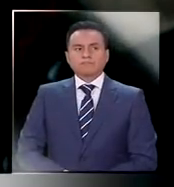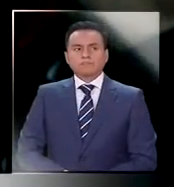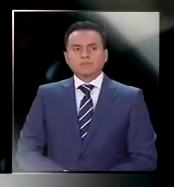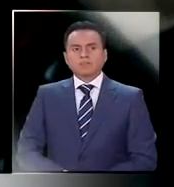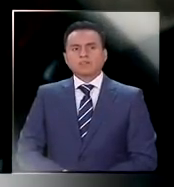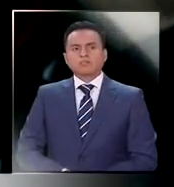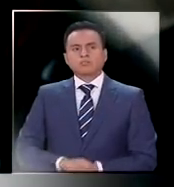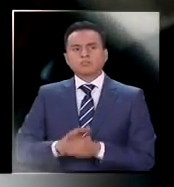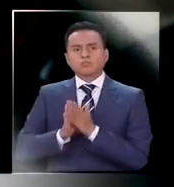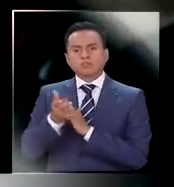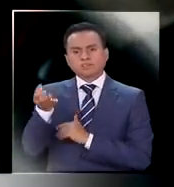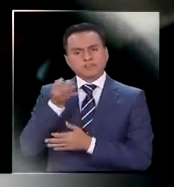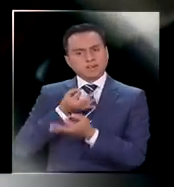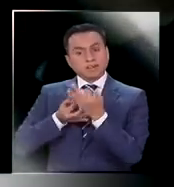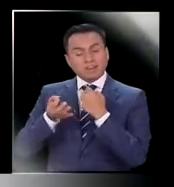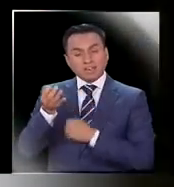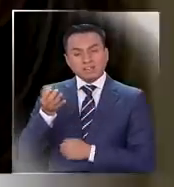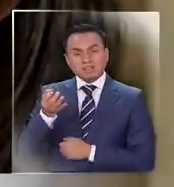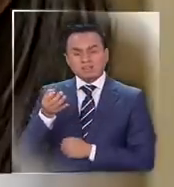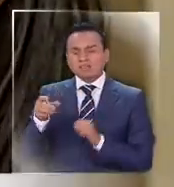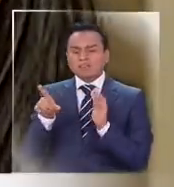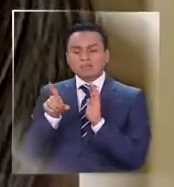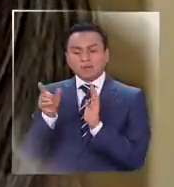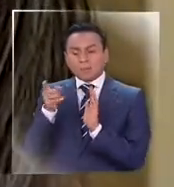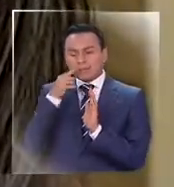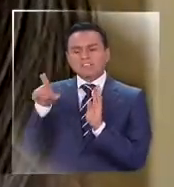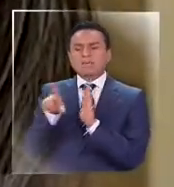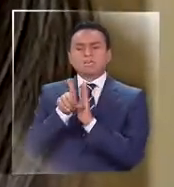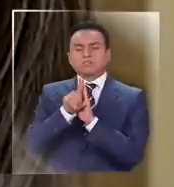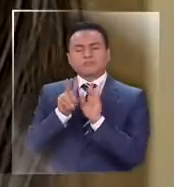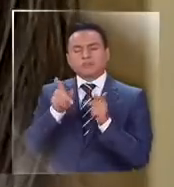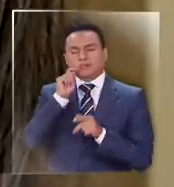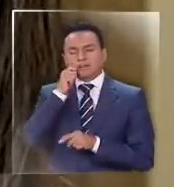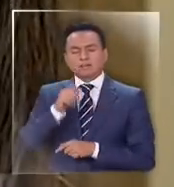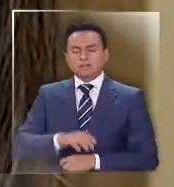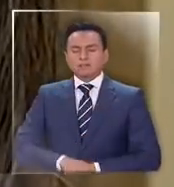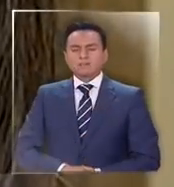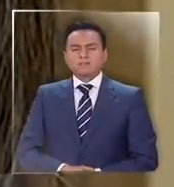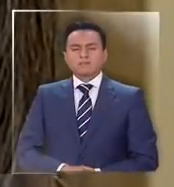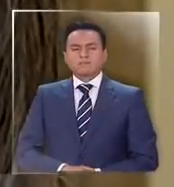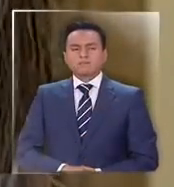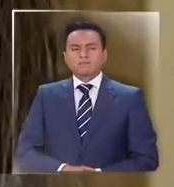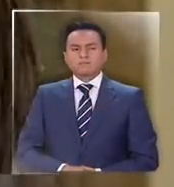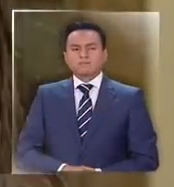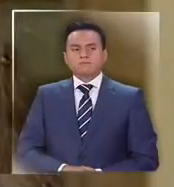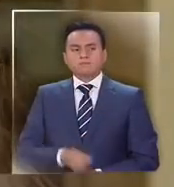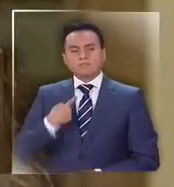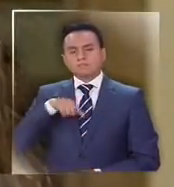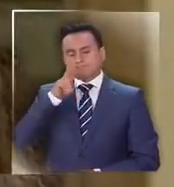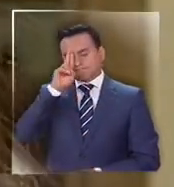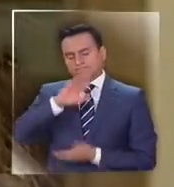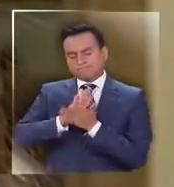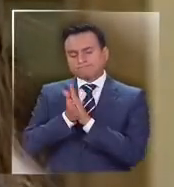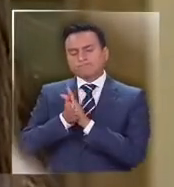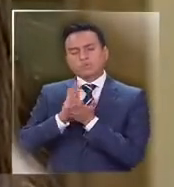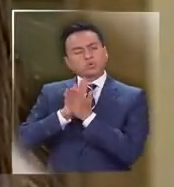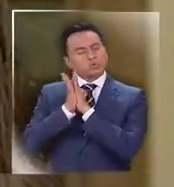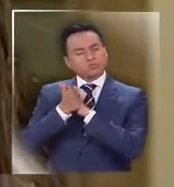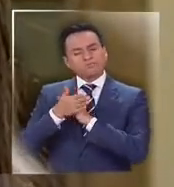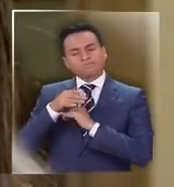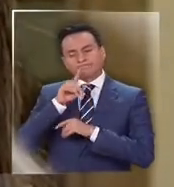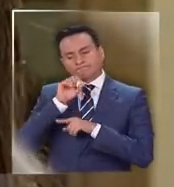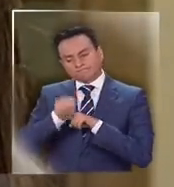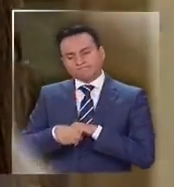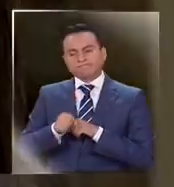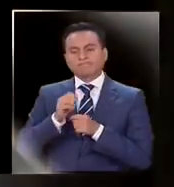Todo lo que decía él era ley prácticamente. O sea, teníamos que hacerle caso en todo.